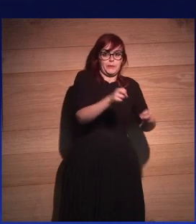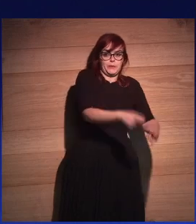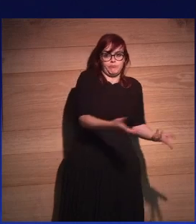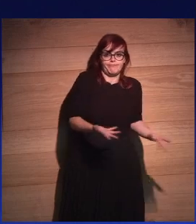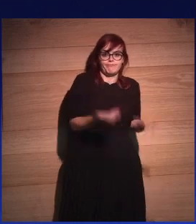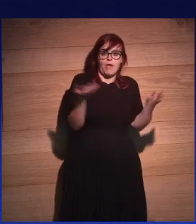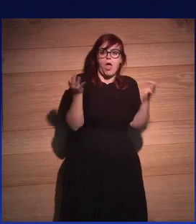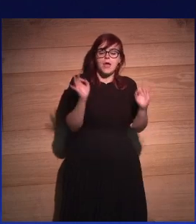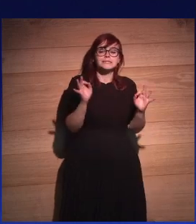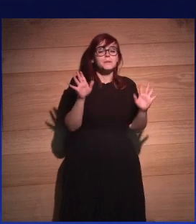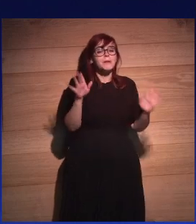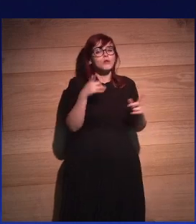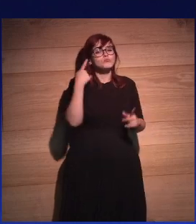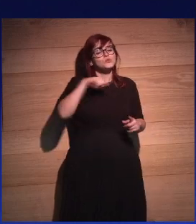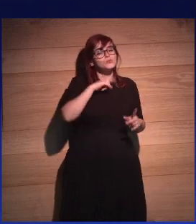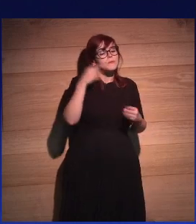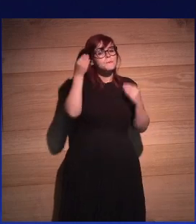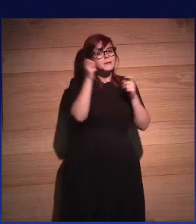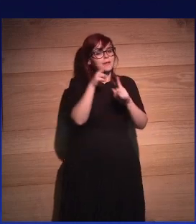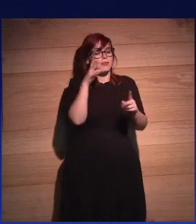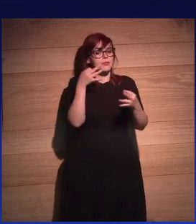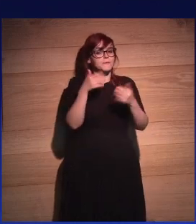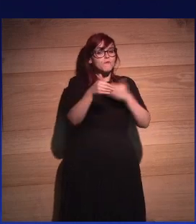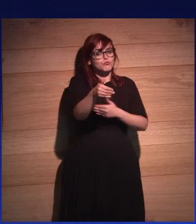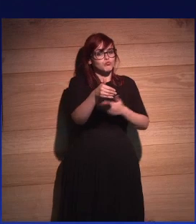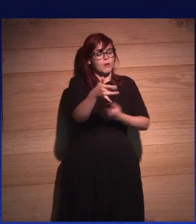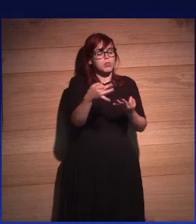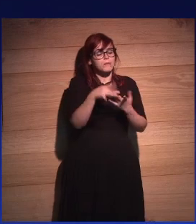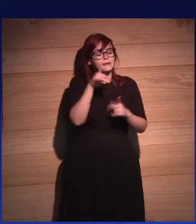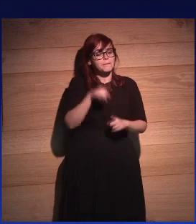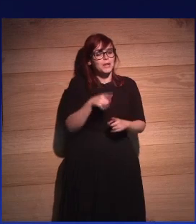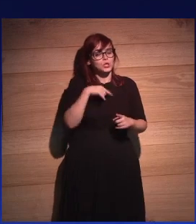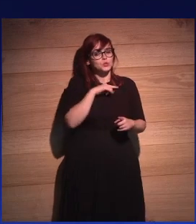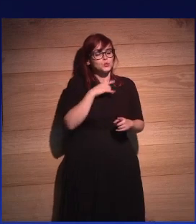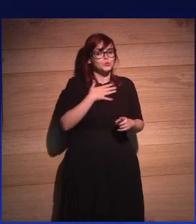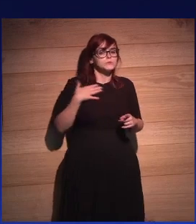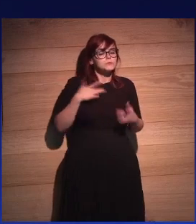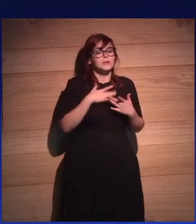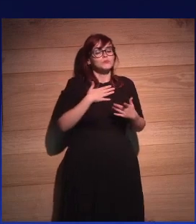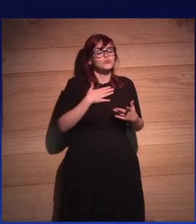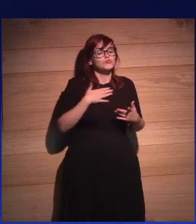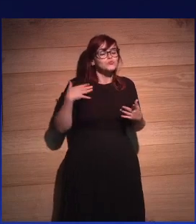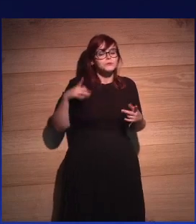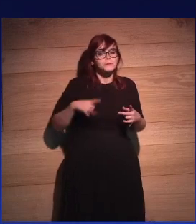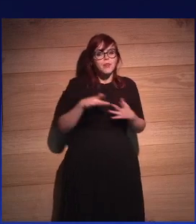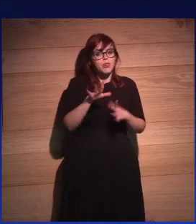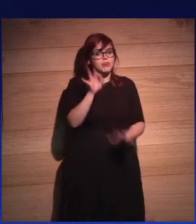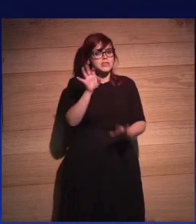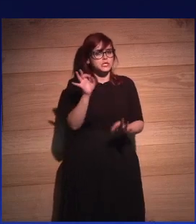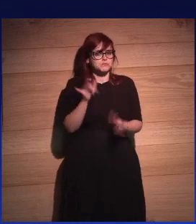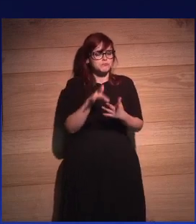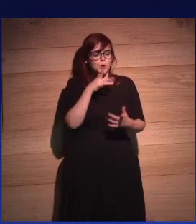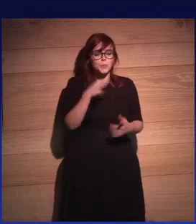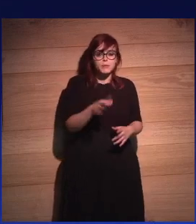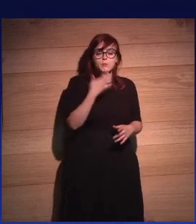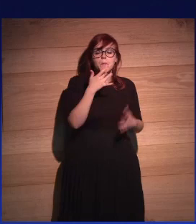Pero debemos también de mirar un poco hacia el futuro y tomar también nosotros nuestras propias decisiones. ¿Qué podemos